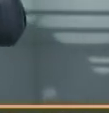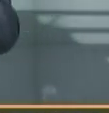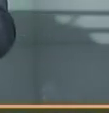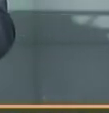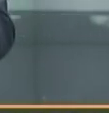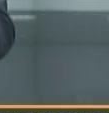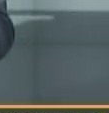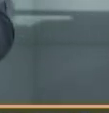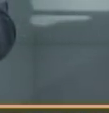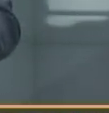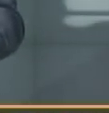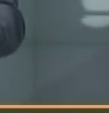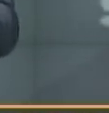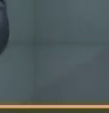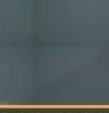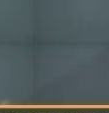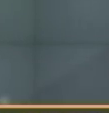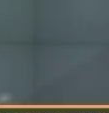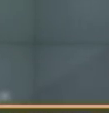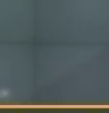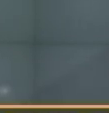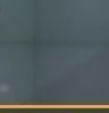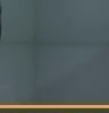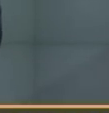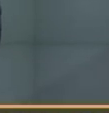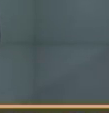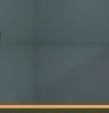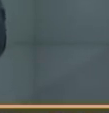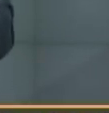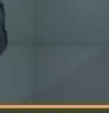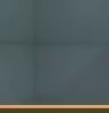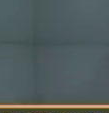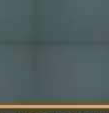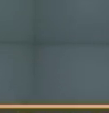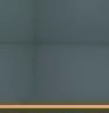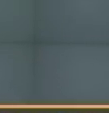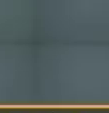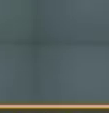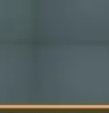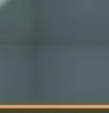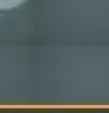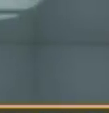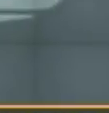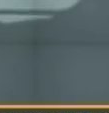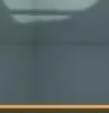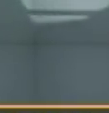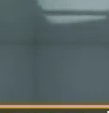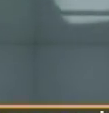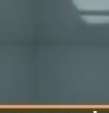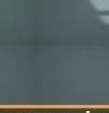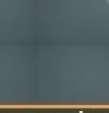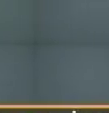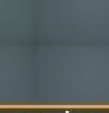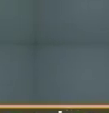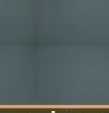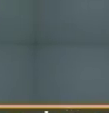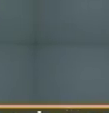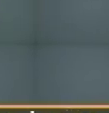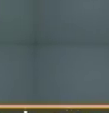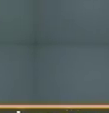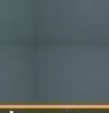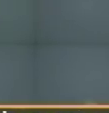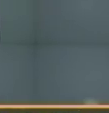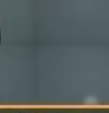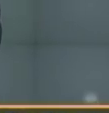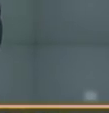A ella. Pero ahora se suscita otra información interesante. En el Salón Simón Bolívar del Palacio de Miraflores, el vicepresidente sectorial de Economía, Tarek El Aissami, va a